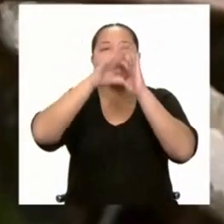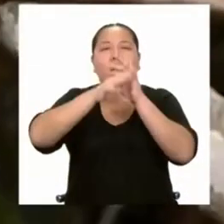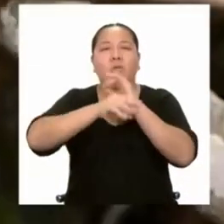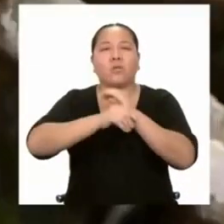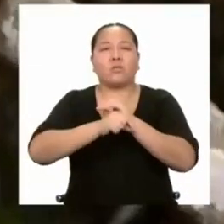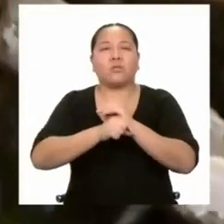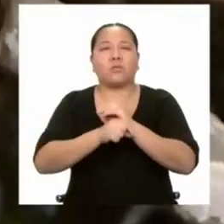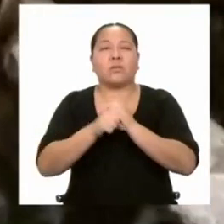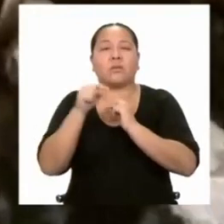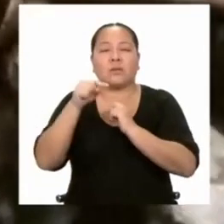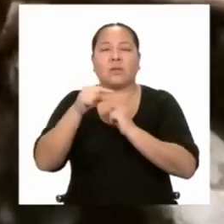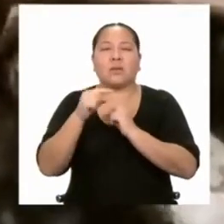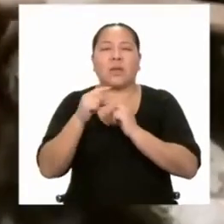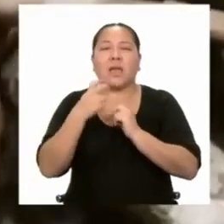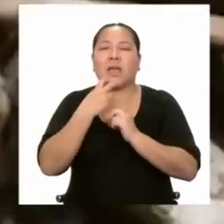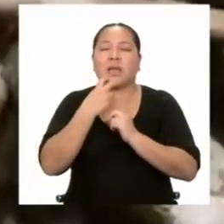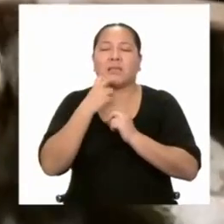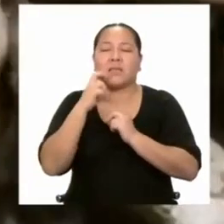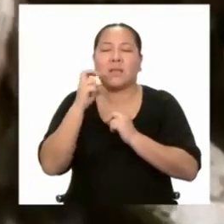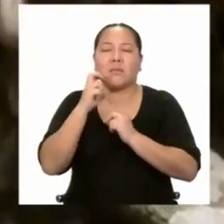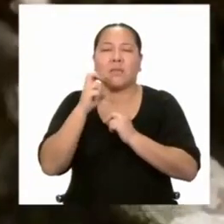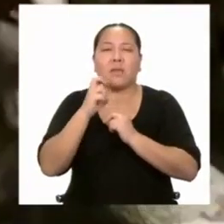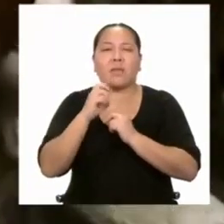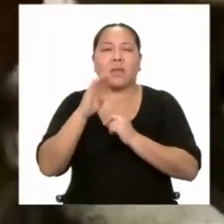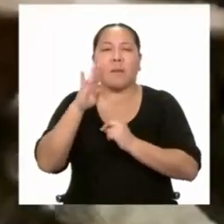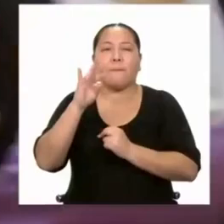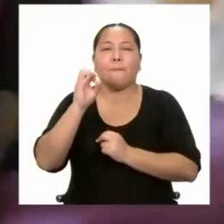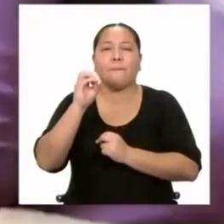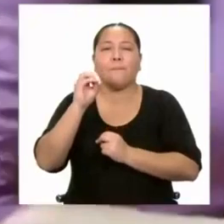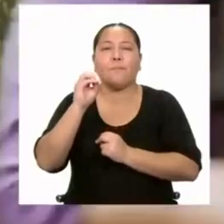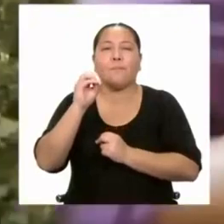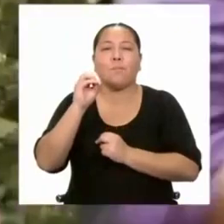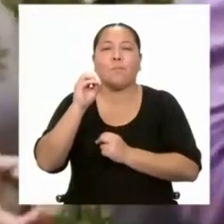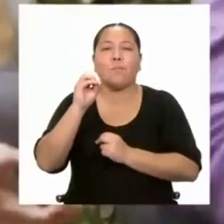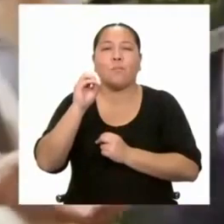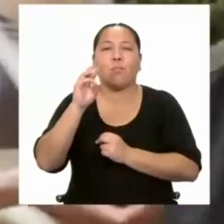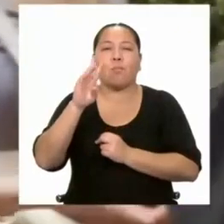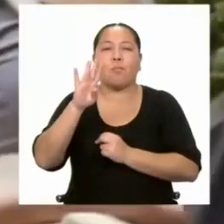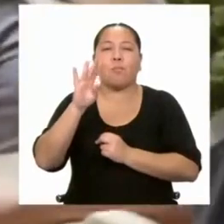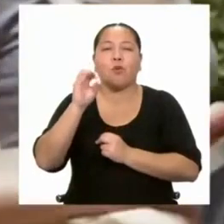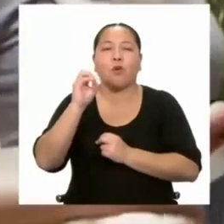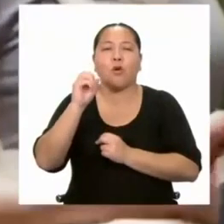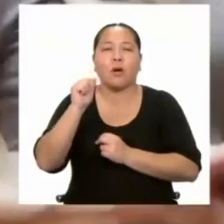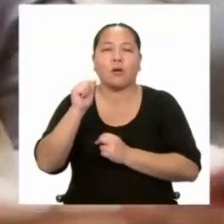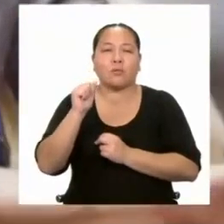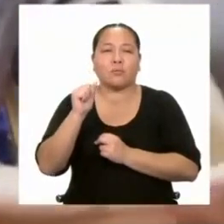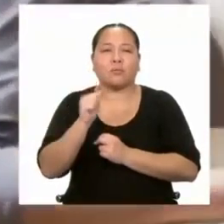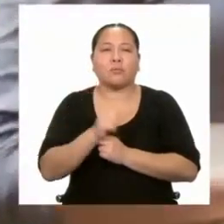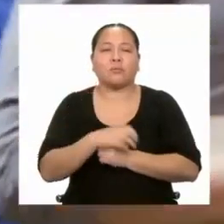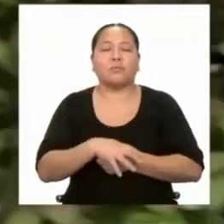están activas las boas.